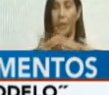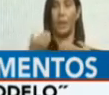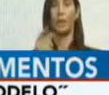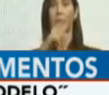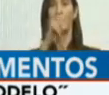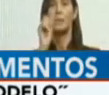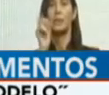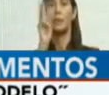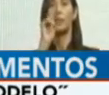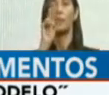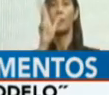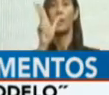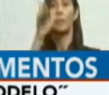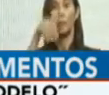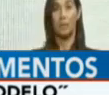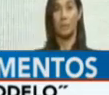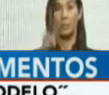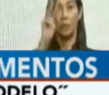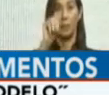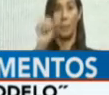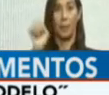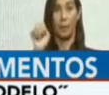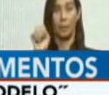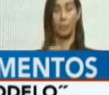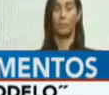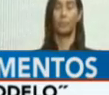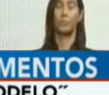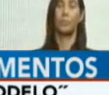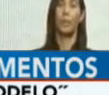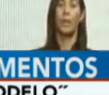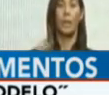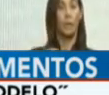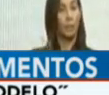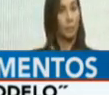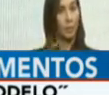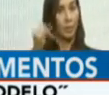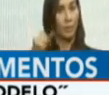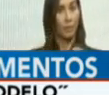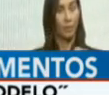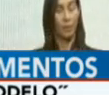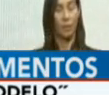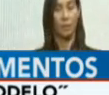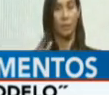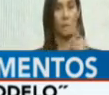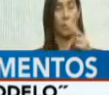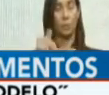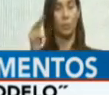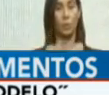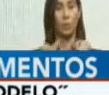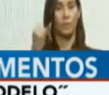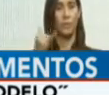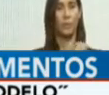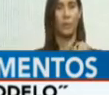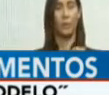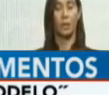los 123.000 metros cuadrados y finalmente tendrá, al